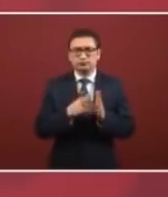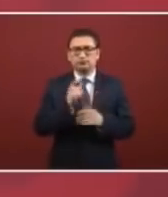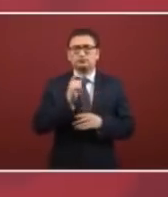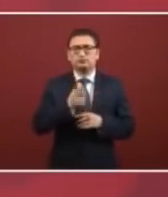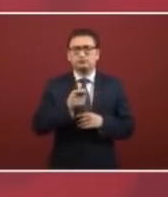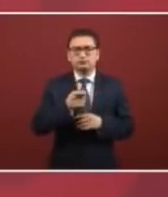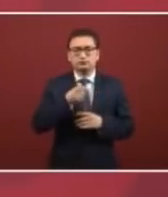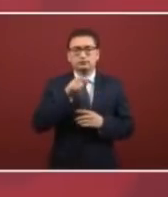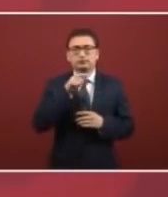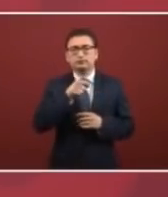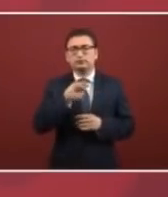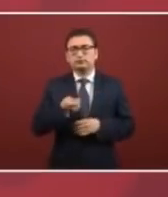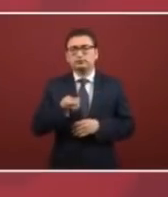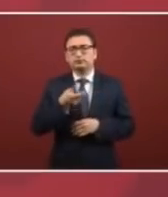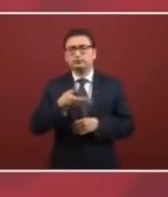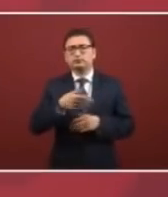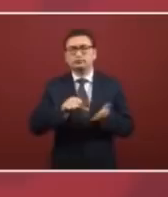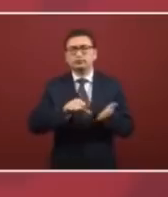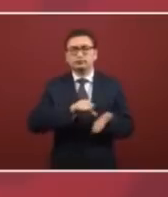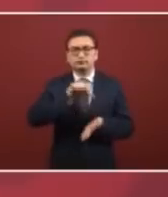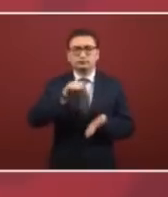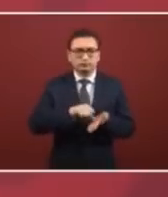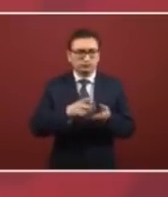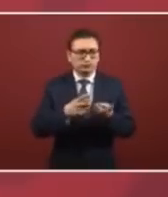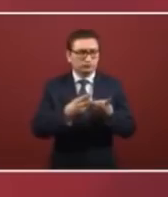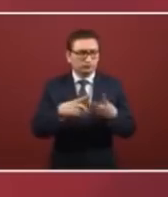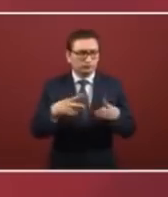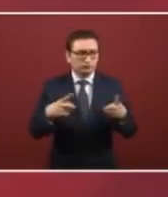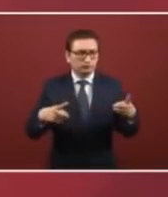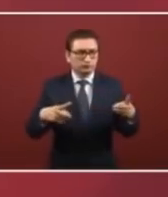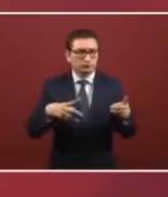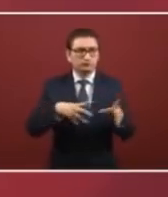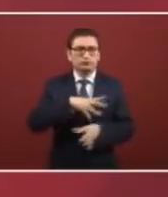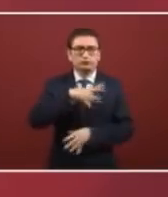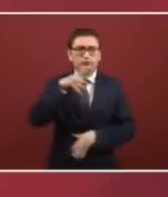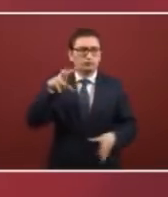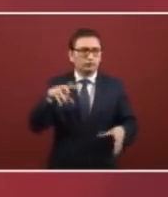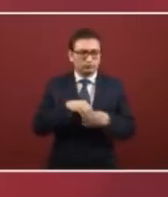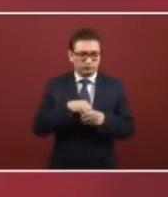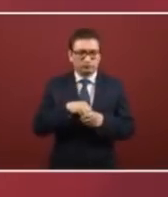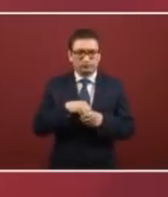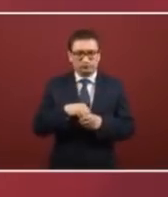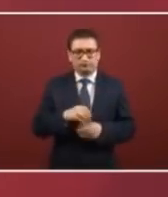centros de desarrollo integral, centros integradores,